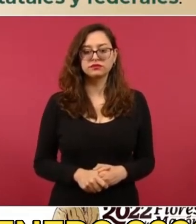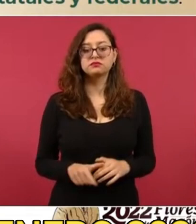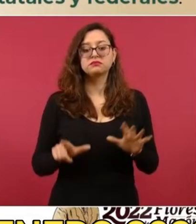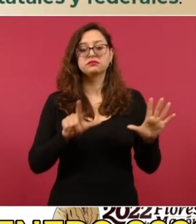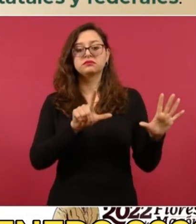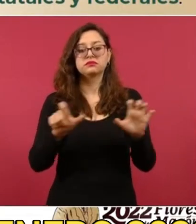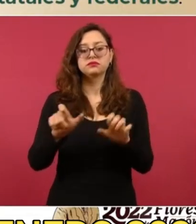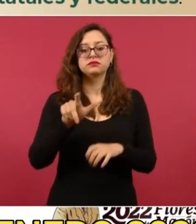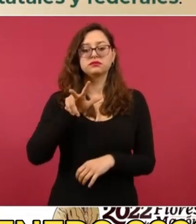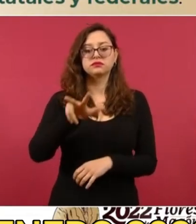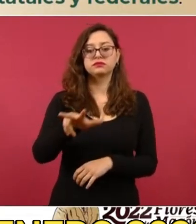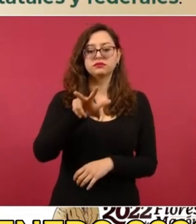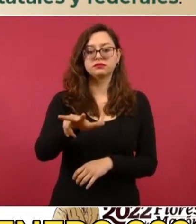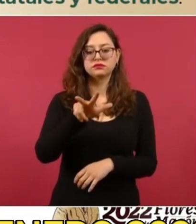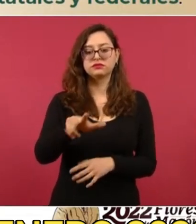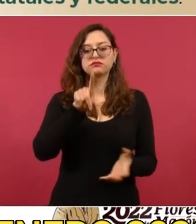$718.